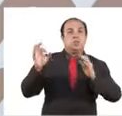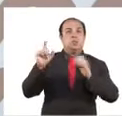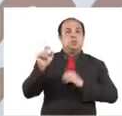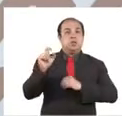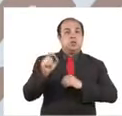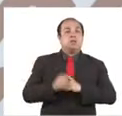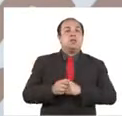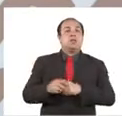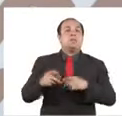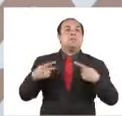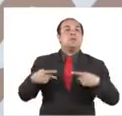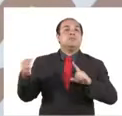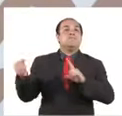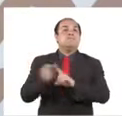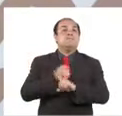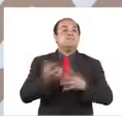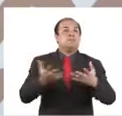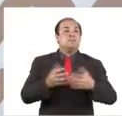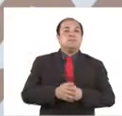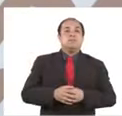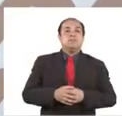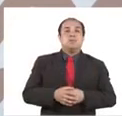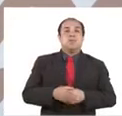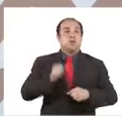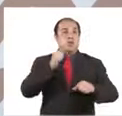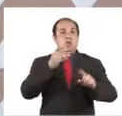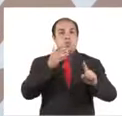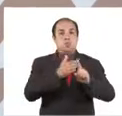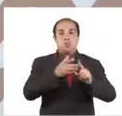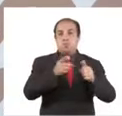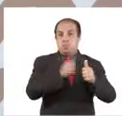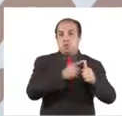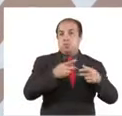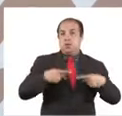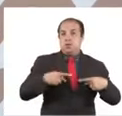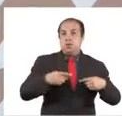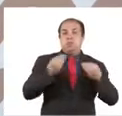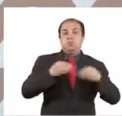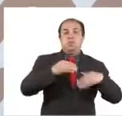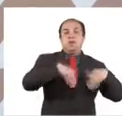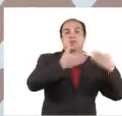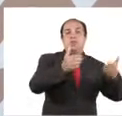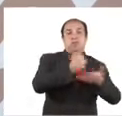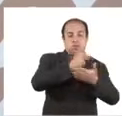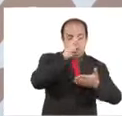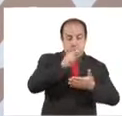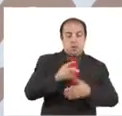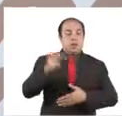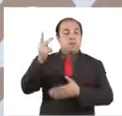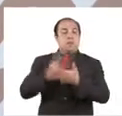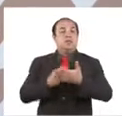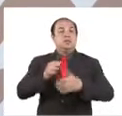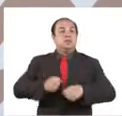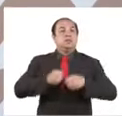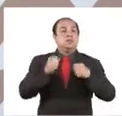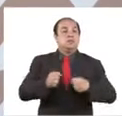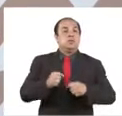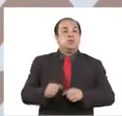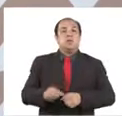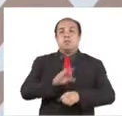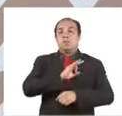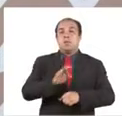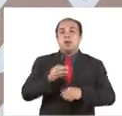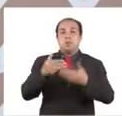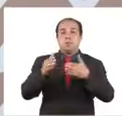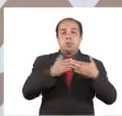prioritarios, muchos fuera de la Ciudad de México. La estrategia de seguridad también ha permitido generar una reactivación